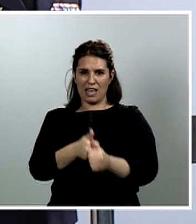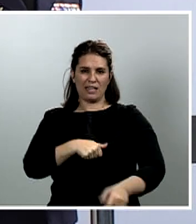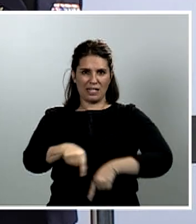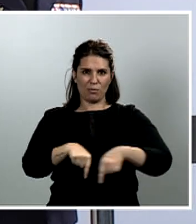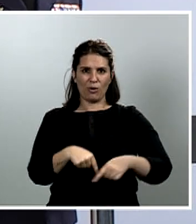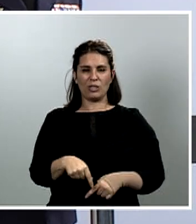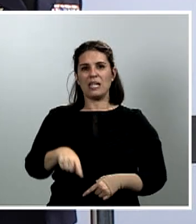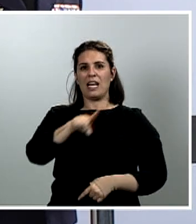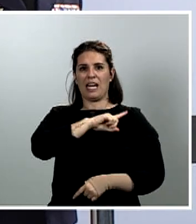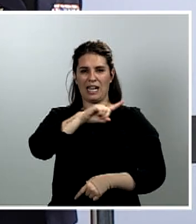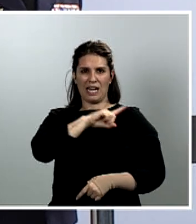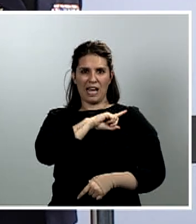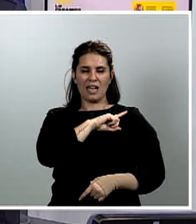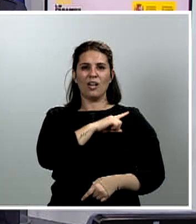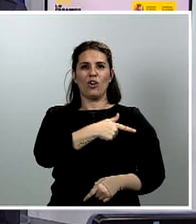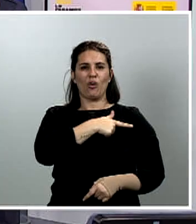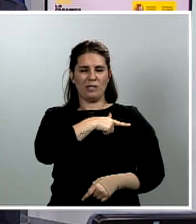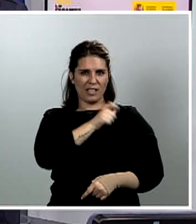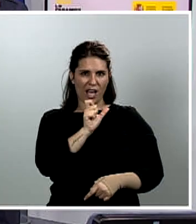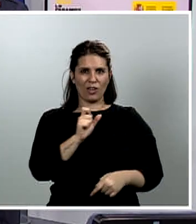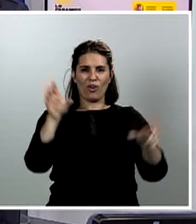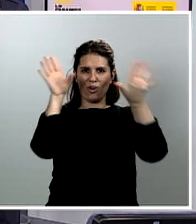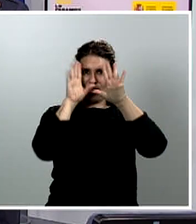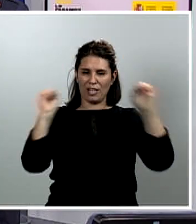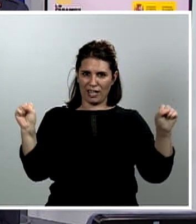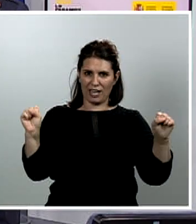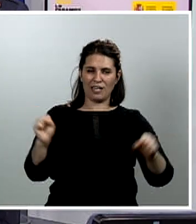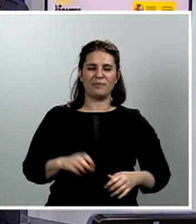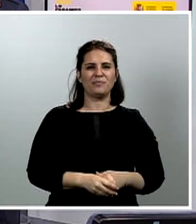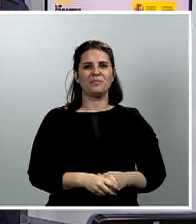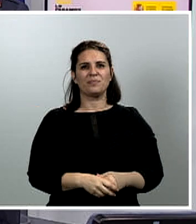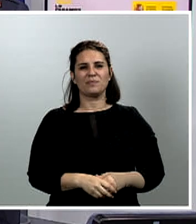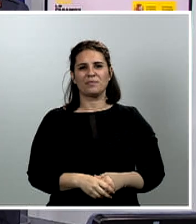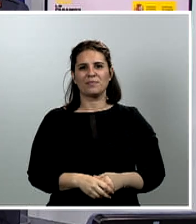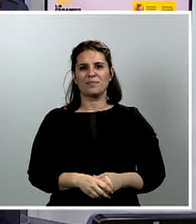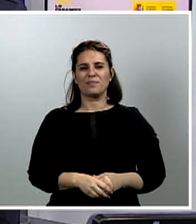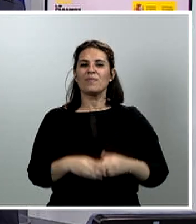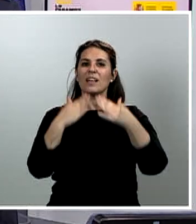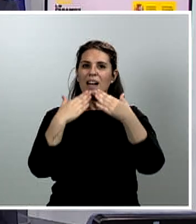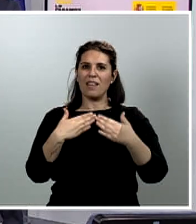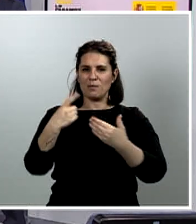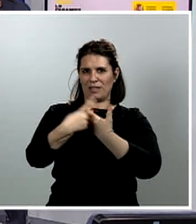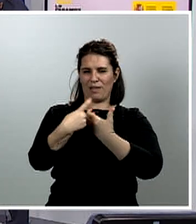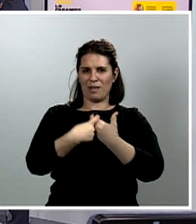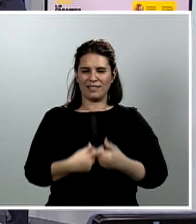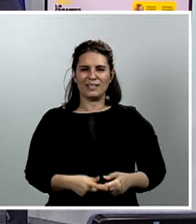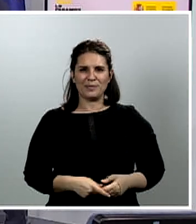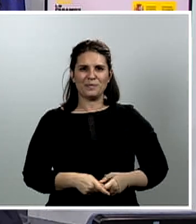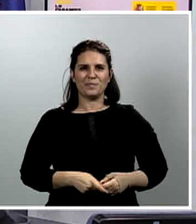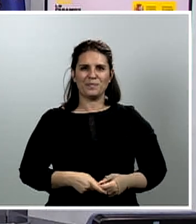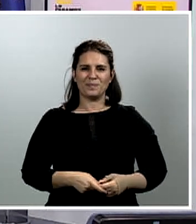Pérez, comisario principal José Ángel González y general José Manuel Santiago Marín. Gracias a los participantes. Muchas gracias.